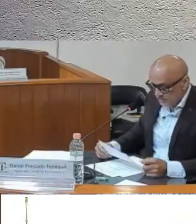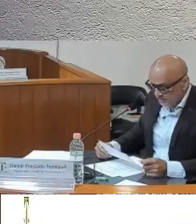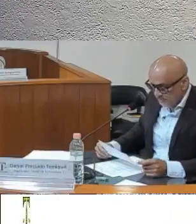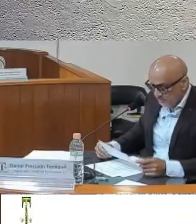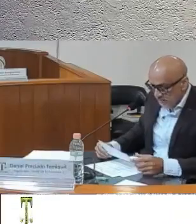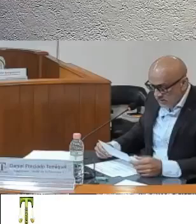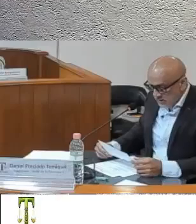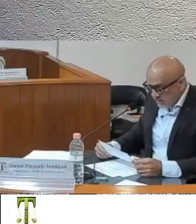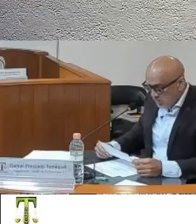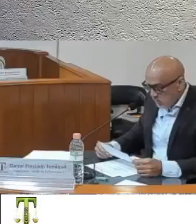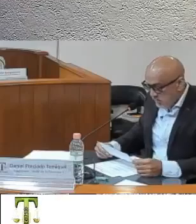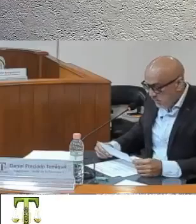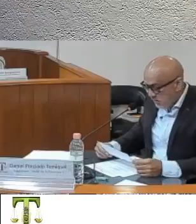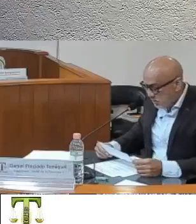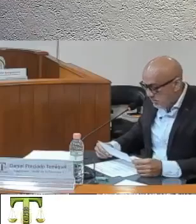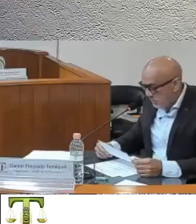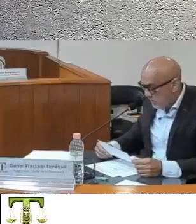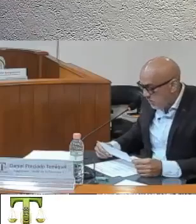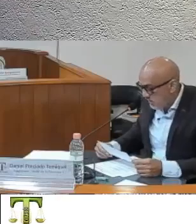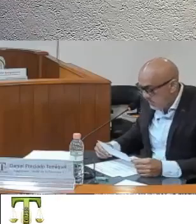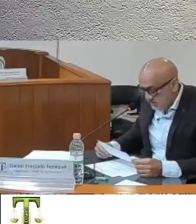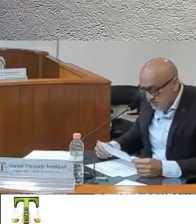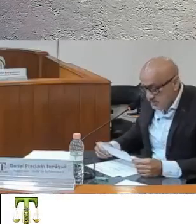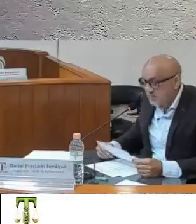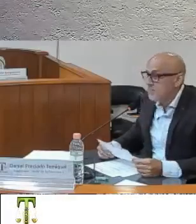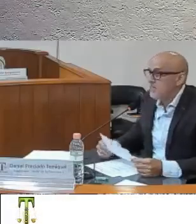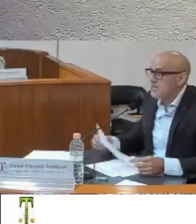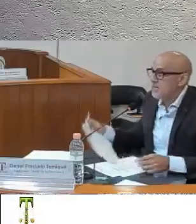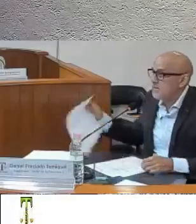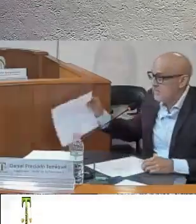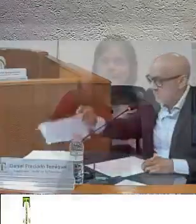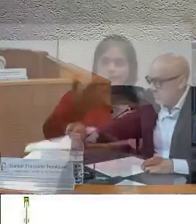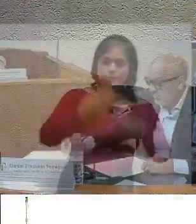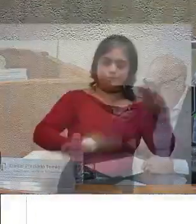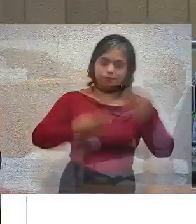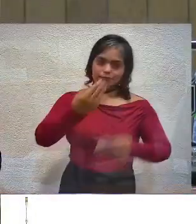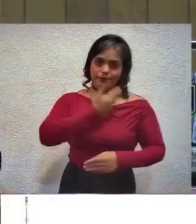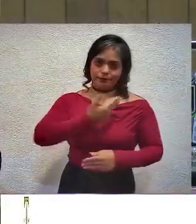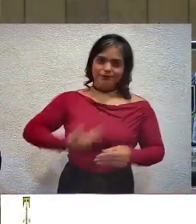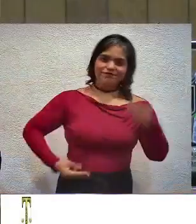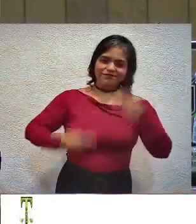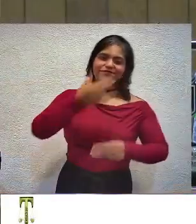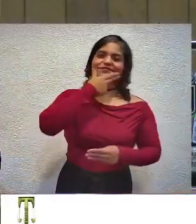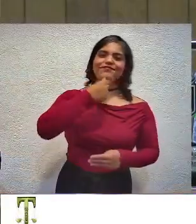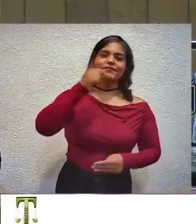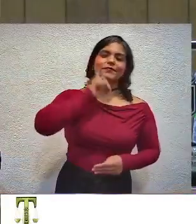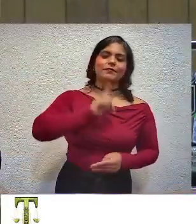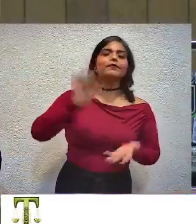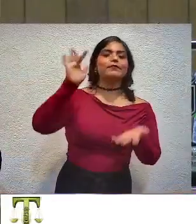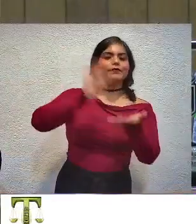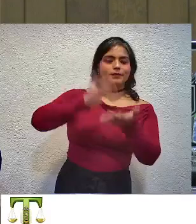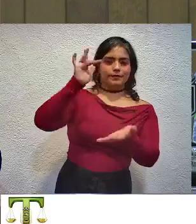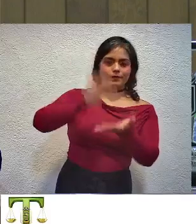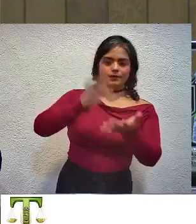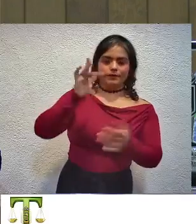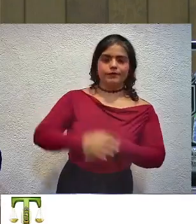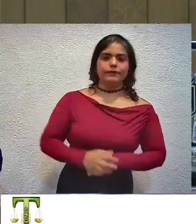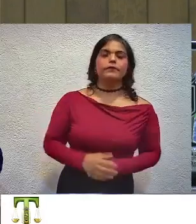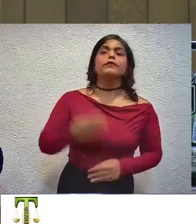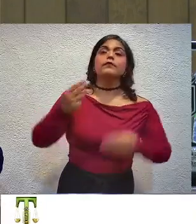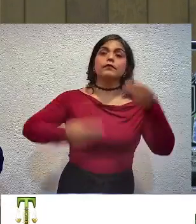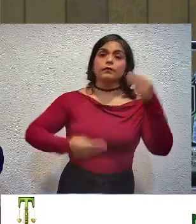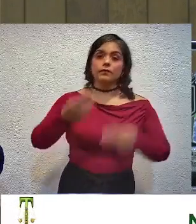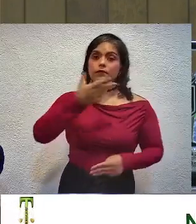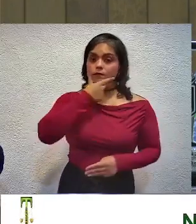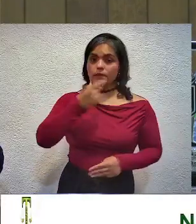sud-JDC-2516-2025. Es la cuenta del proyecto que se propone, magistrada presidenta, magistrada, magistrados. Le agradezco, secretario. Magistrada, magistrados,